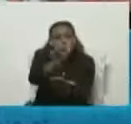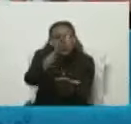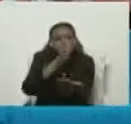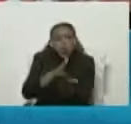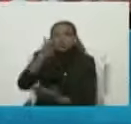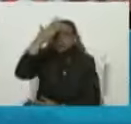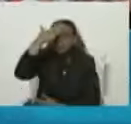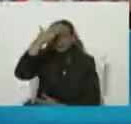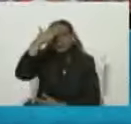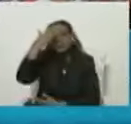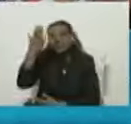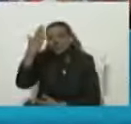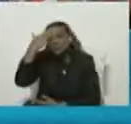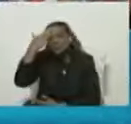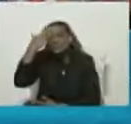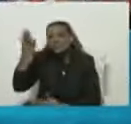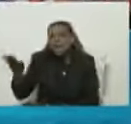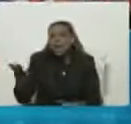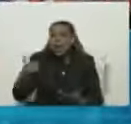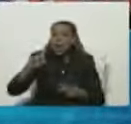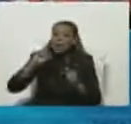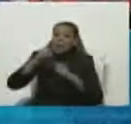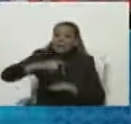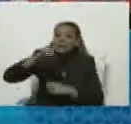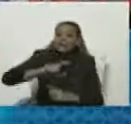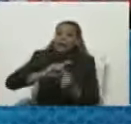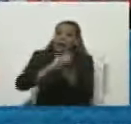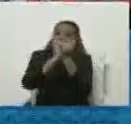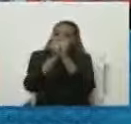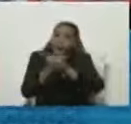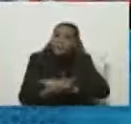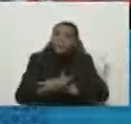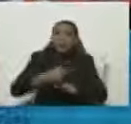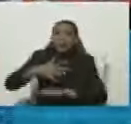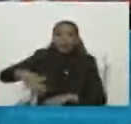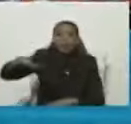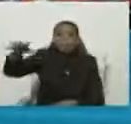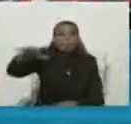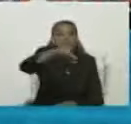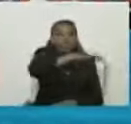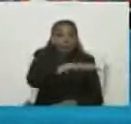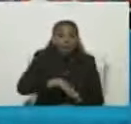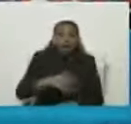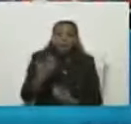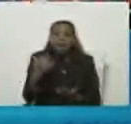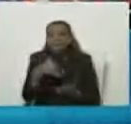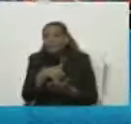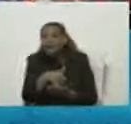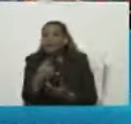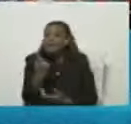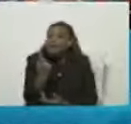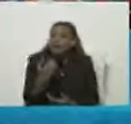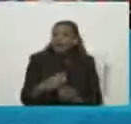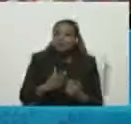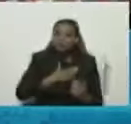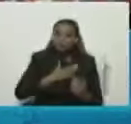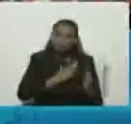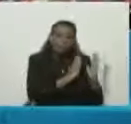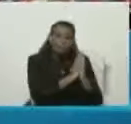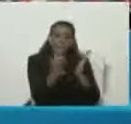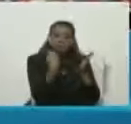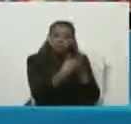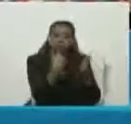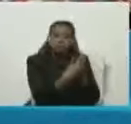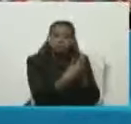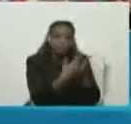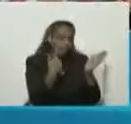Estoy consciente de los cambios que necesita nuestro país. Y tengo el plan